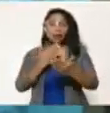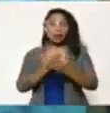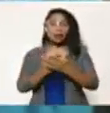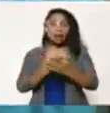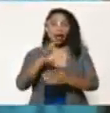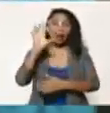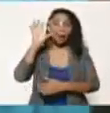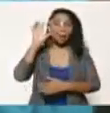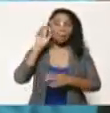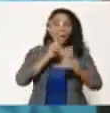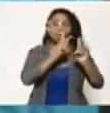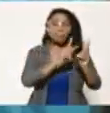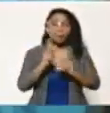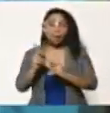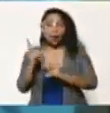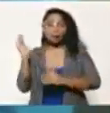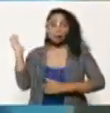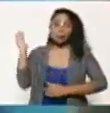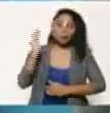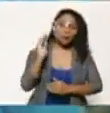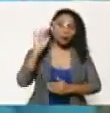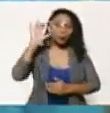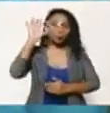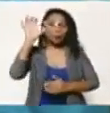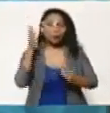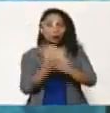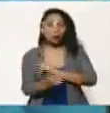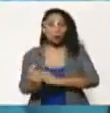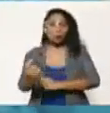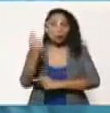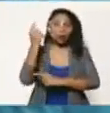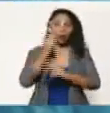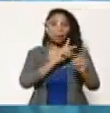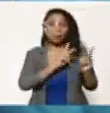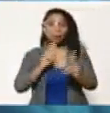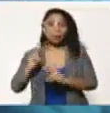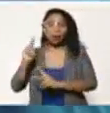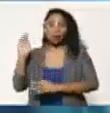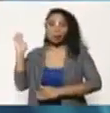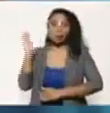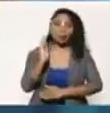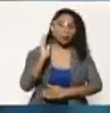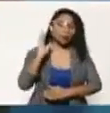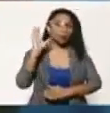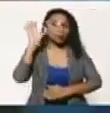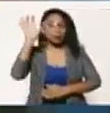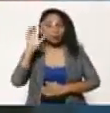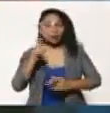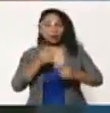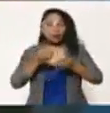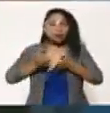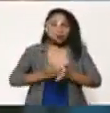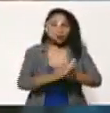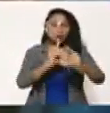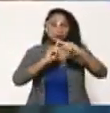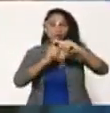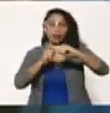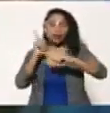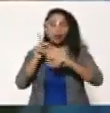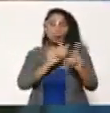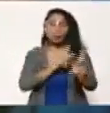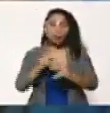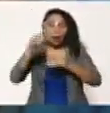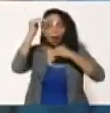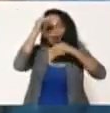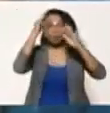vuelta a la patria este es el primer plan vuelta a la patria vía marítima acá se suma a este programa de